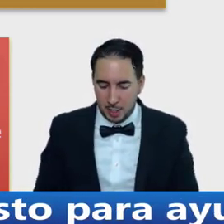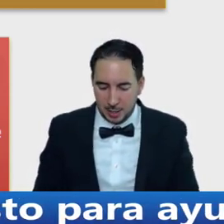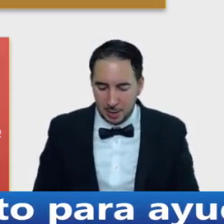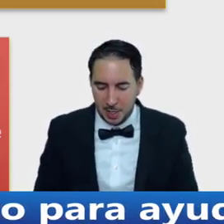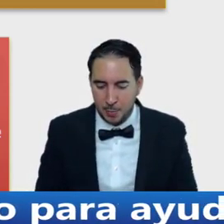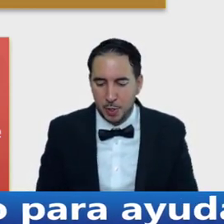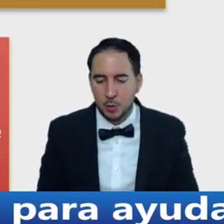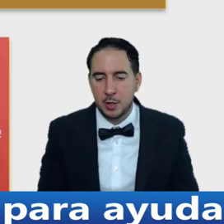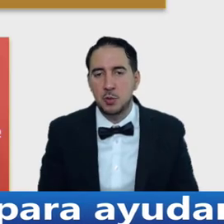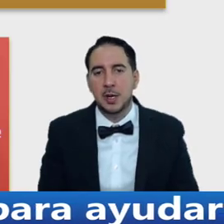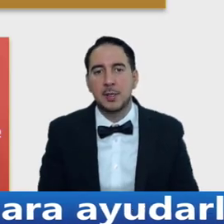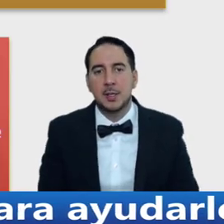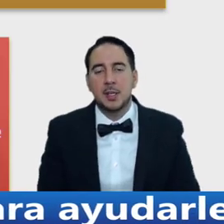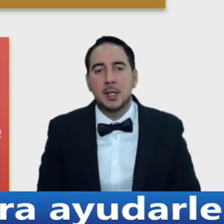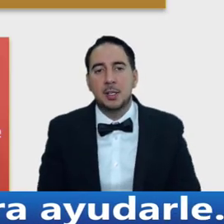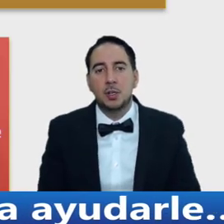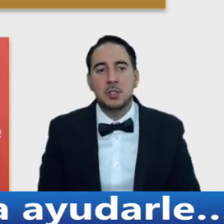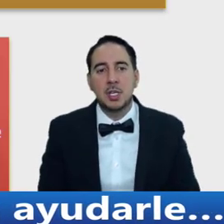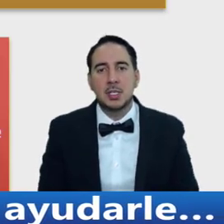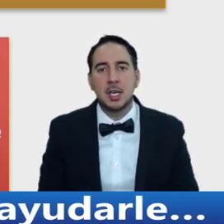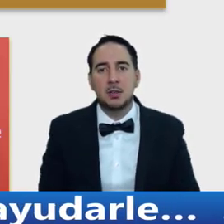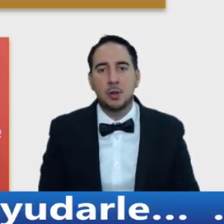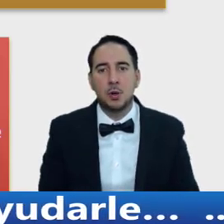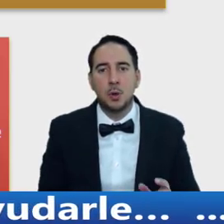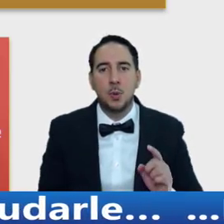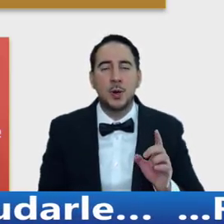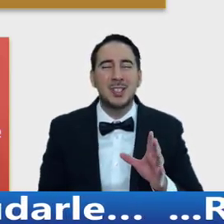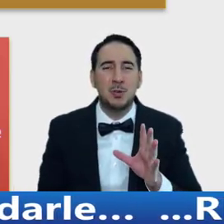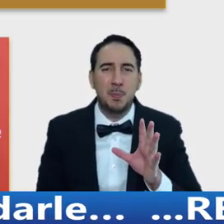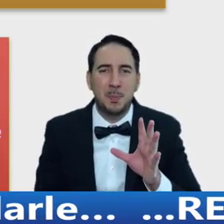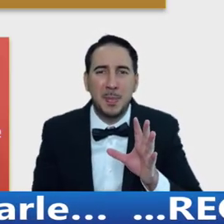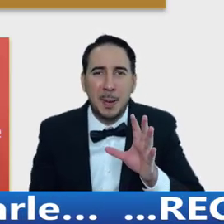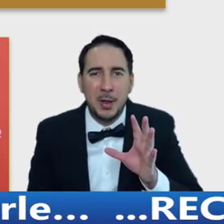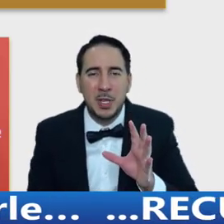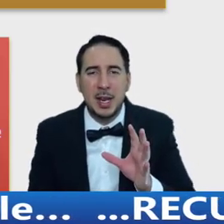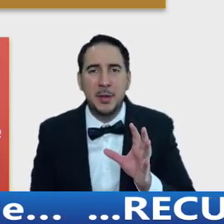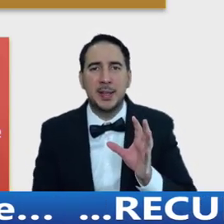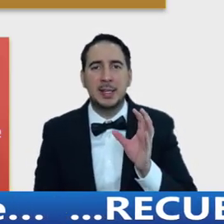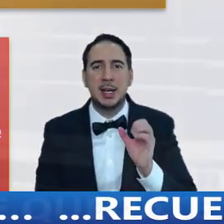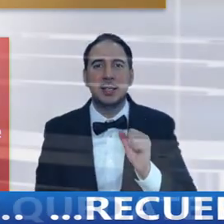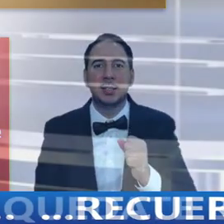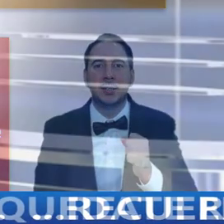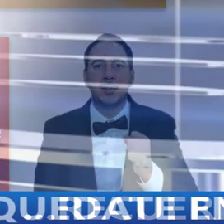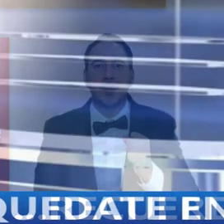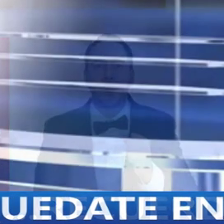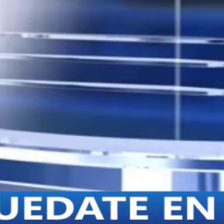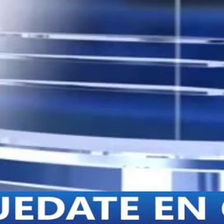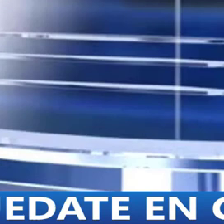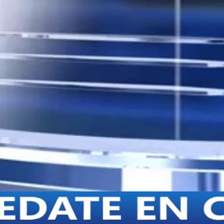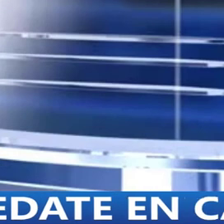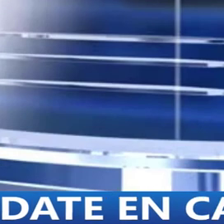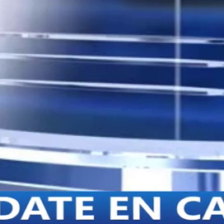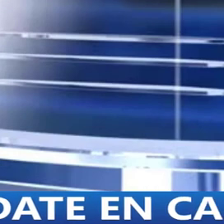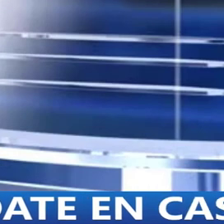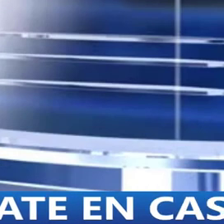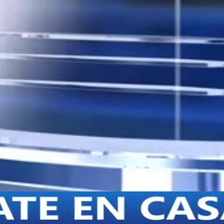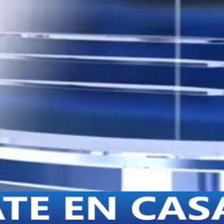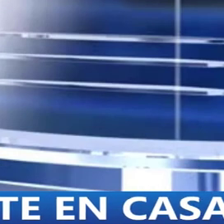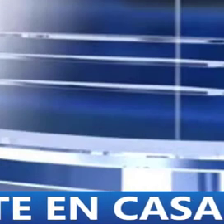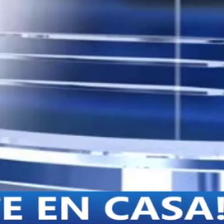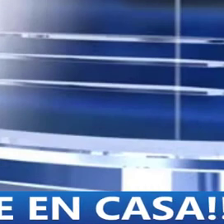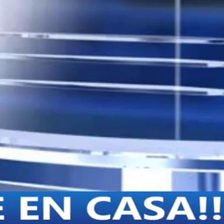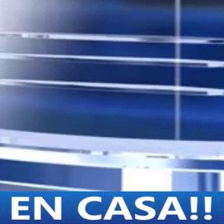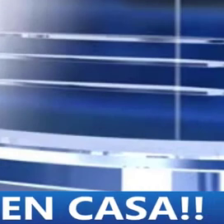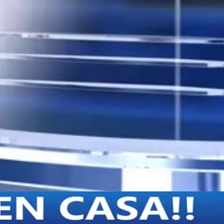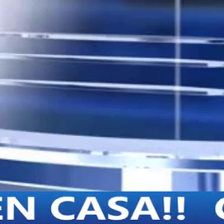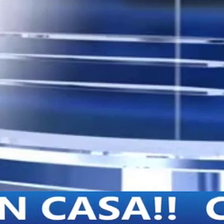voy a estar también pudiéndole ayudar. Entonces, esto, bueno, esas son la mayoría de las desventajas. Yo sí tengo una pregunta para la